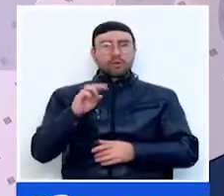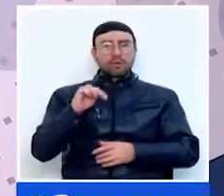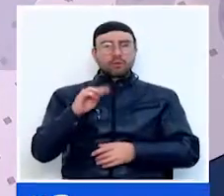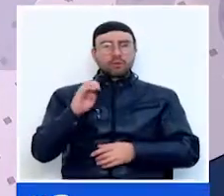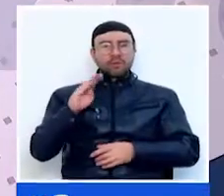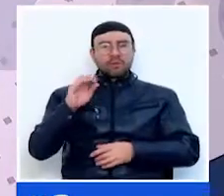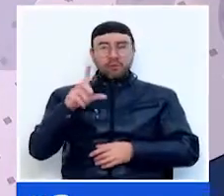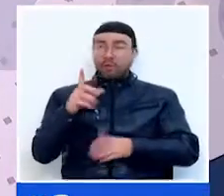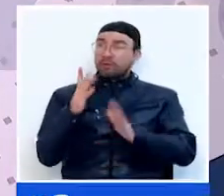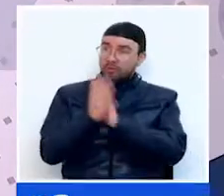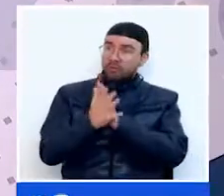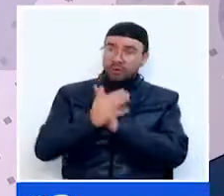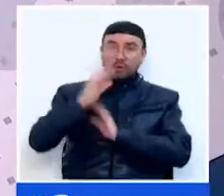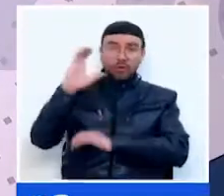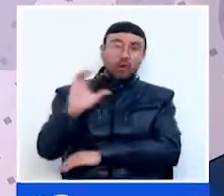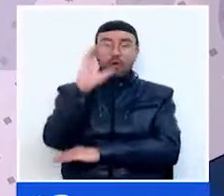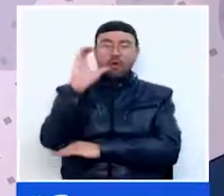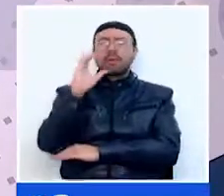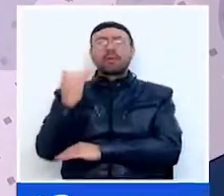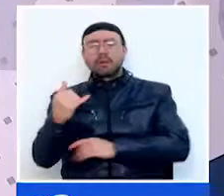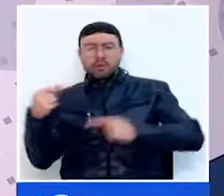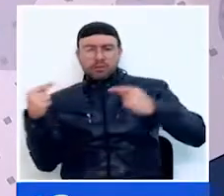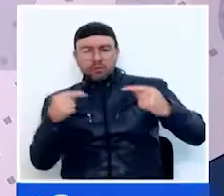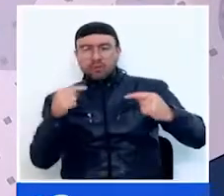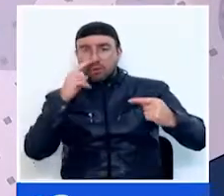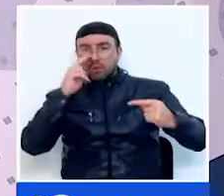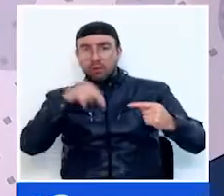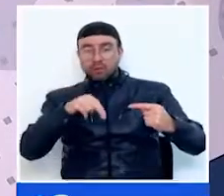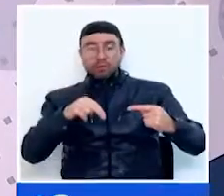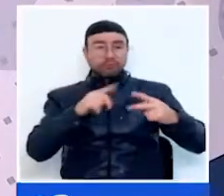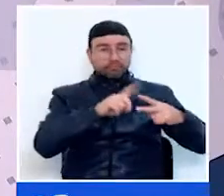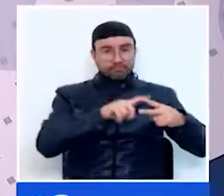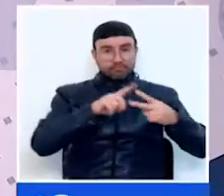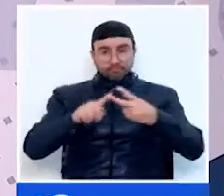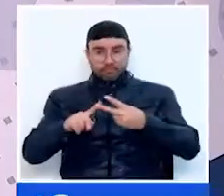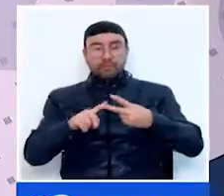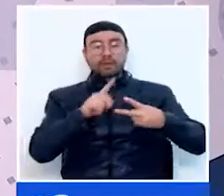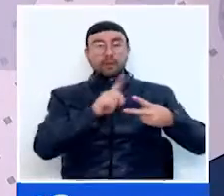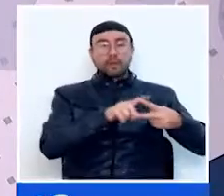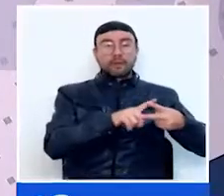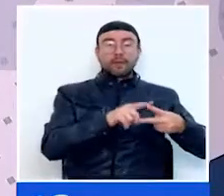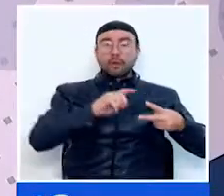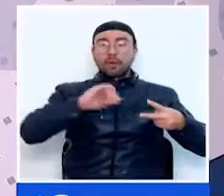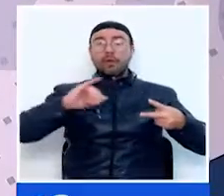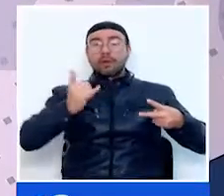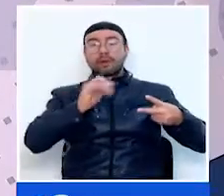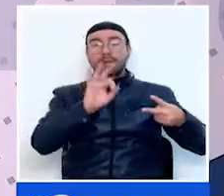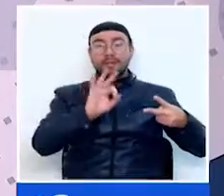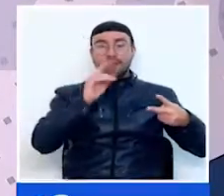los partidos de la Selección Colombia en el mes de junio, las 2 próximas jornadas. Jugará el jueves